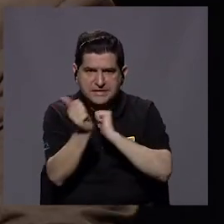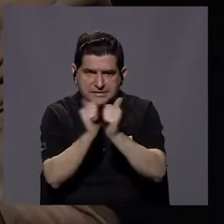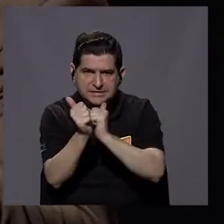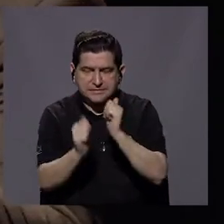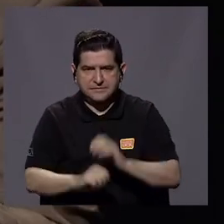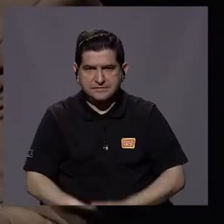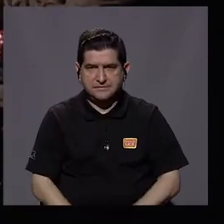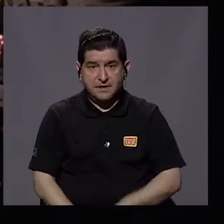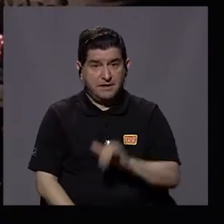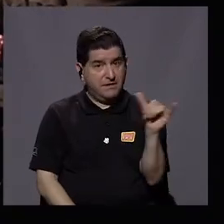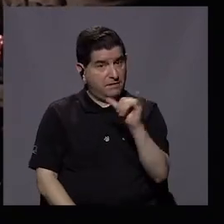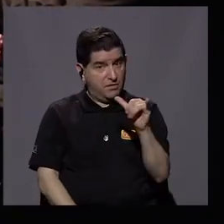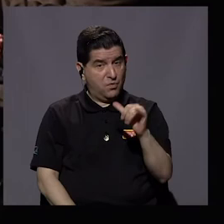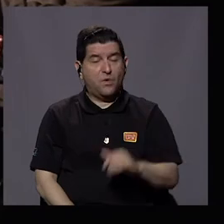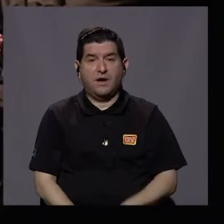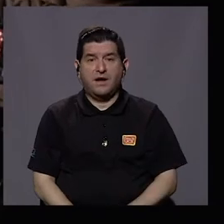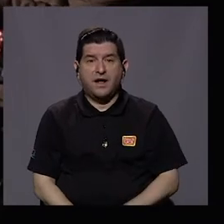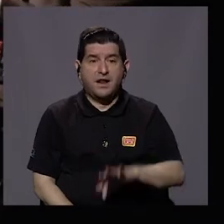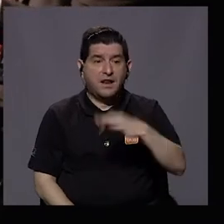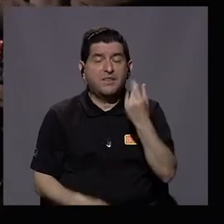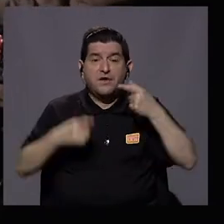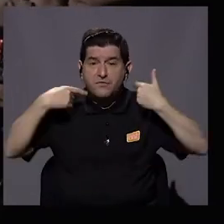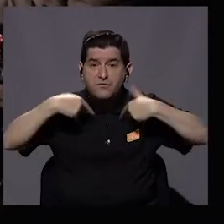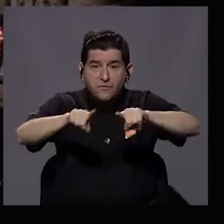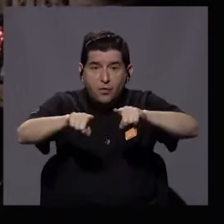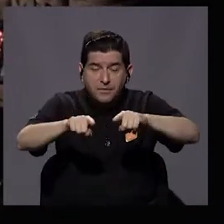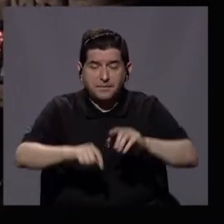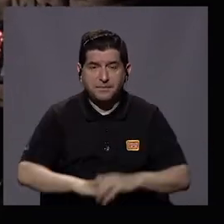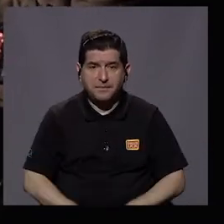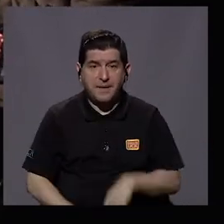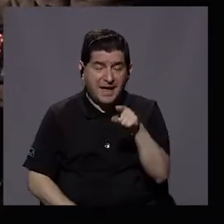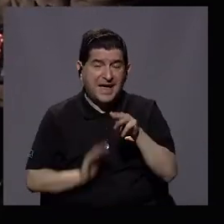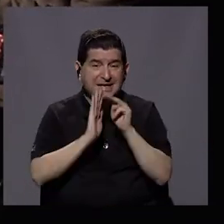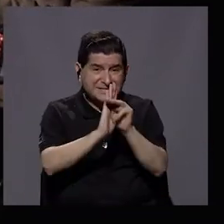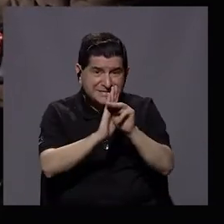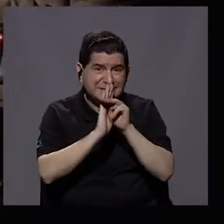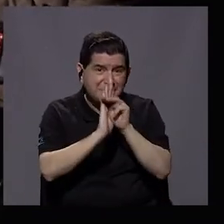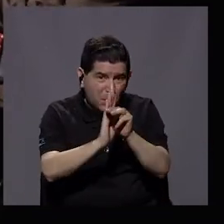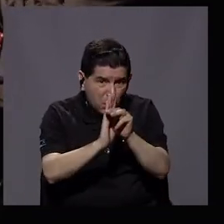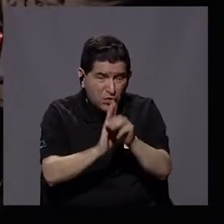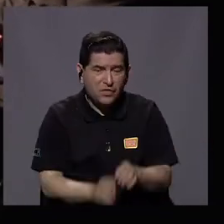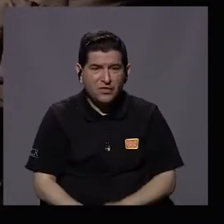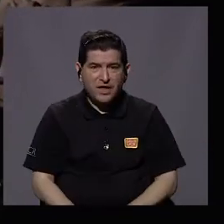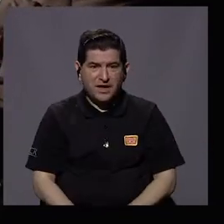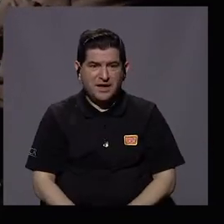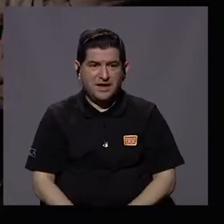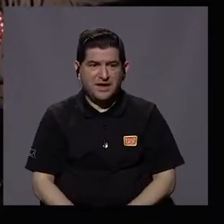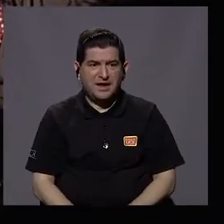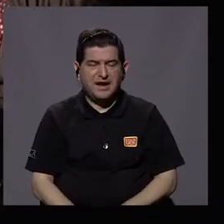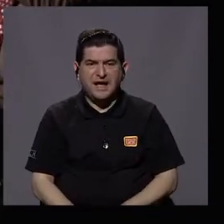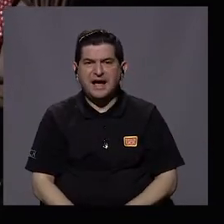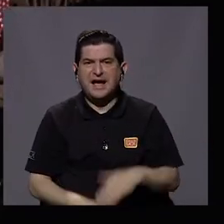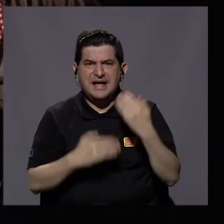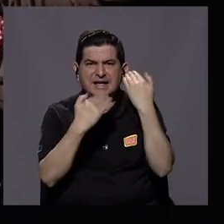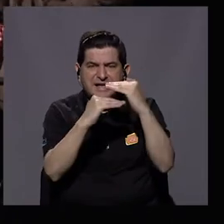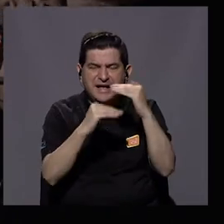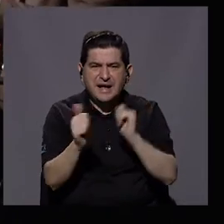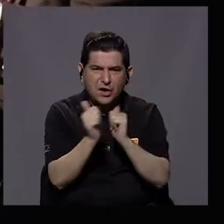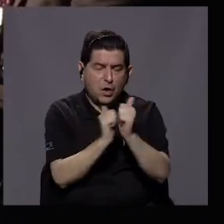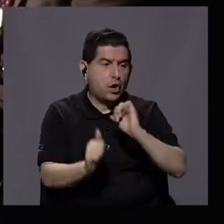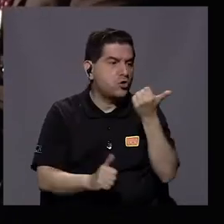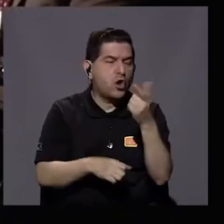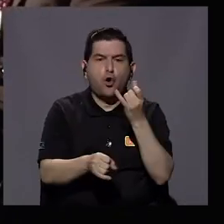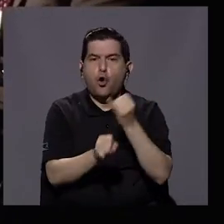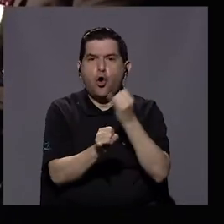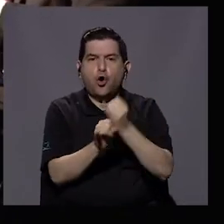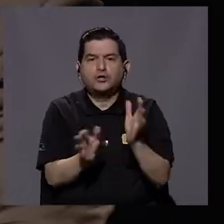competencia, lo cual también, digamos, de forma paralela establece de que ese modelo acortaría la competitividad de las